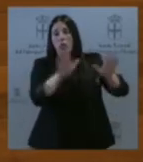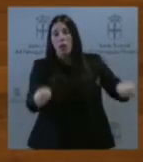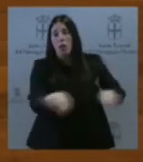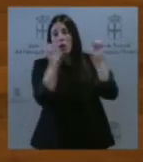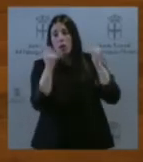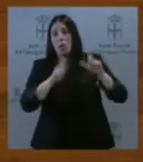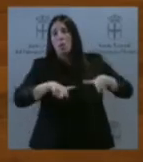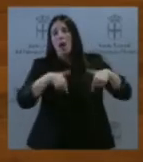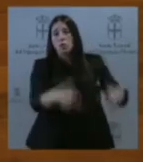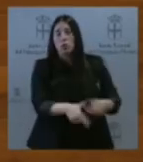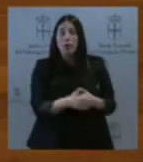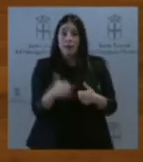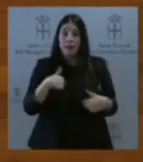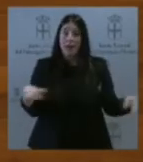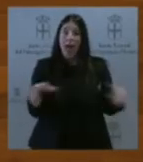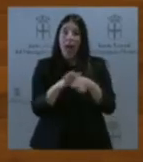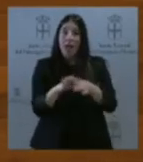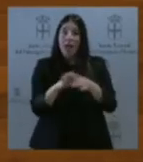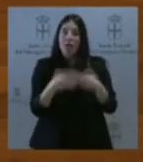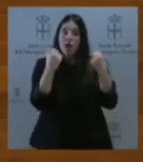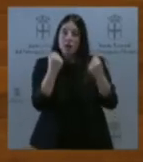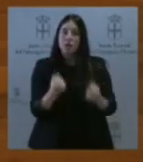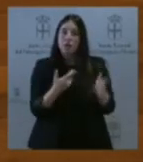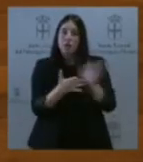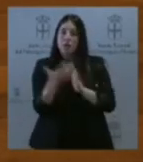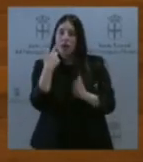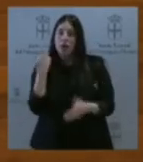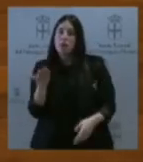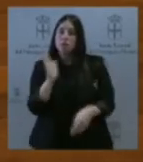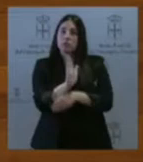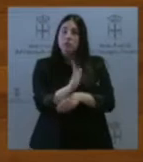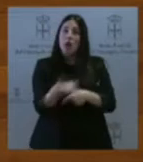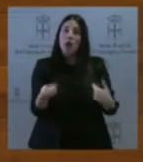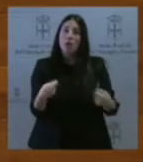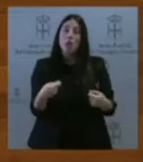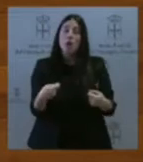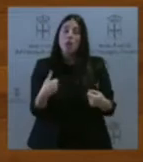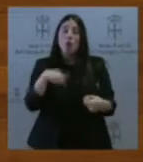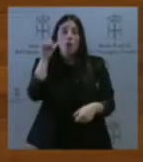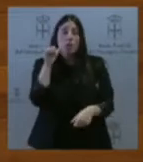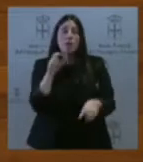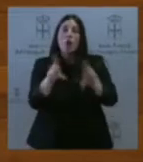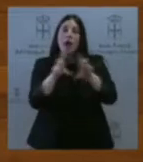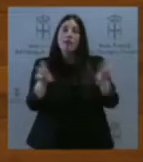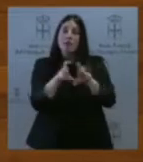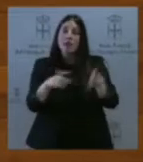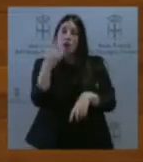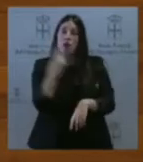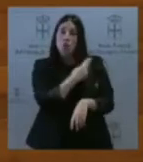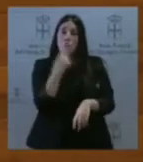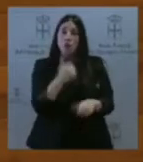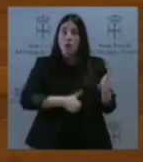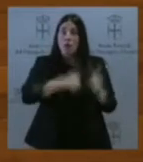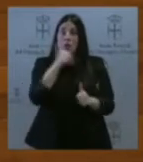solo puede exhibir el apoyo de la Cámara de Comercio de Oviedo, una entidad más comprometida con la desregulación del mercado que con la defensa del bien común, y